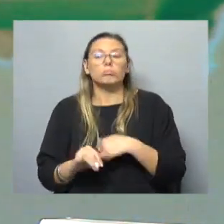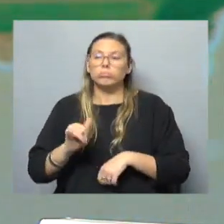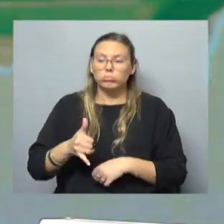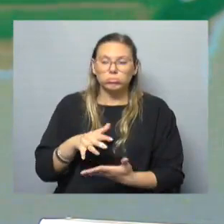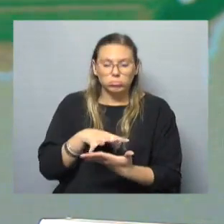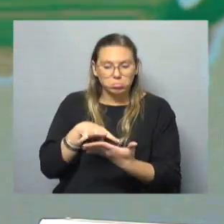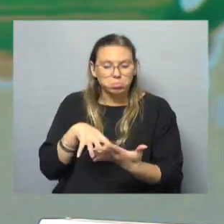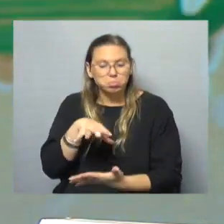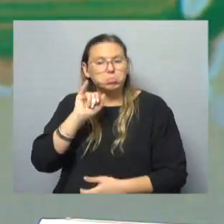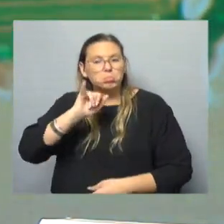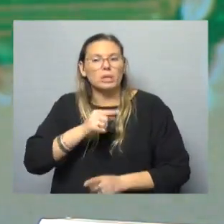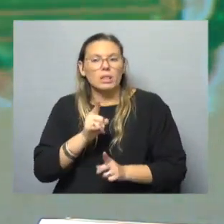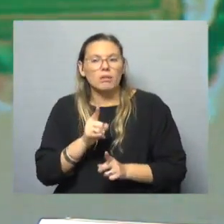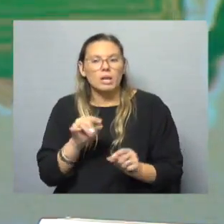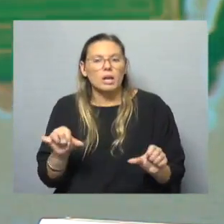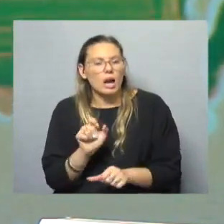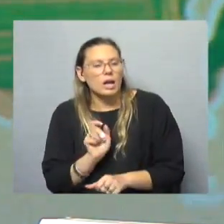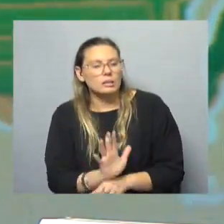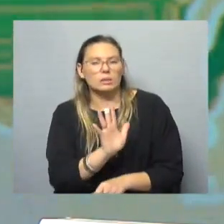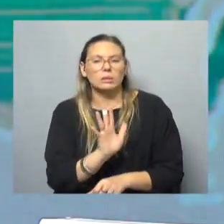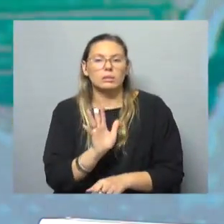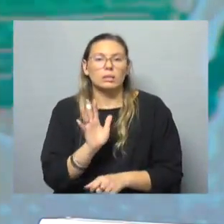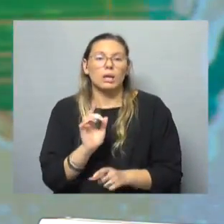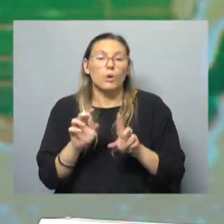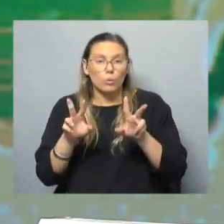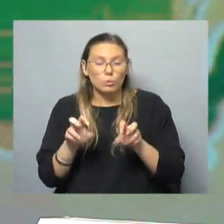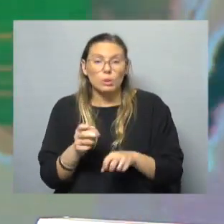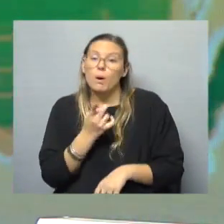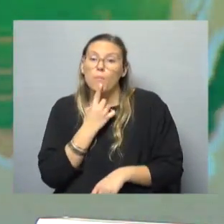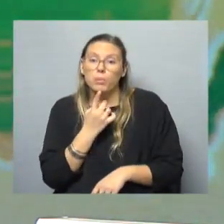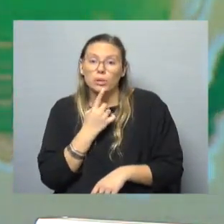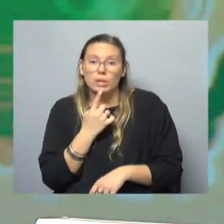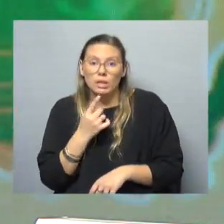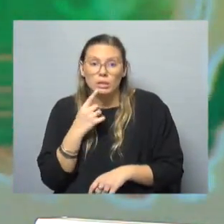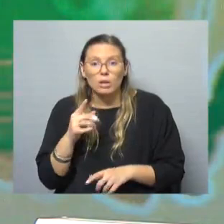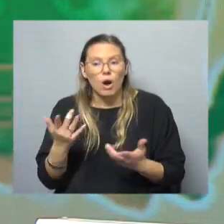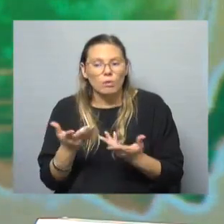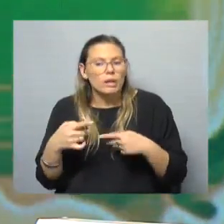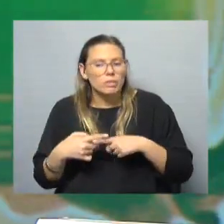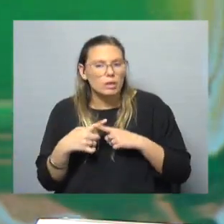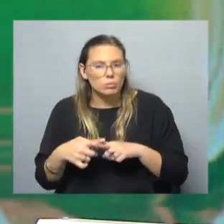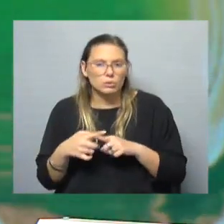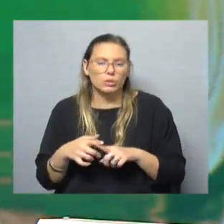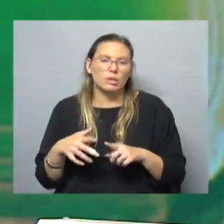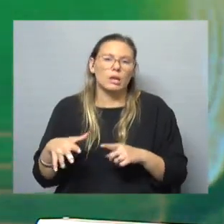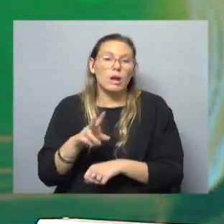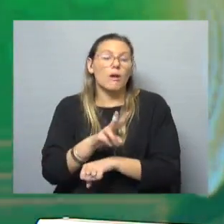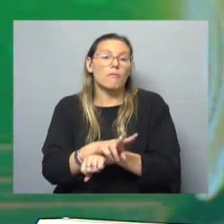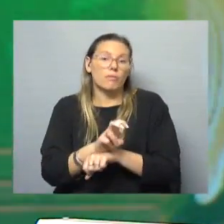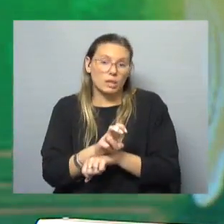que sí, que debe procederse de esa forma, así que un tema que políticamente ha estado muy instalado ahora va a tener en la órbita de